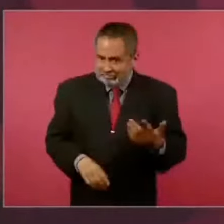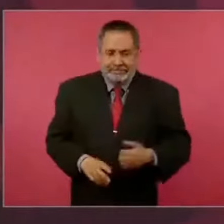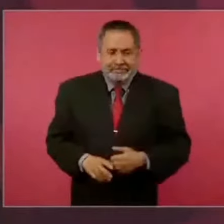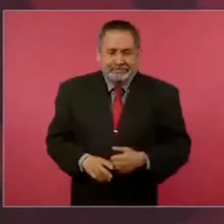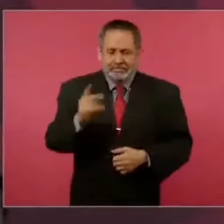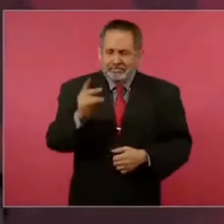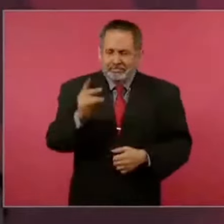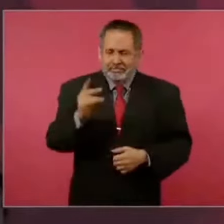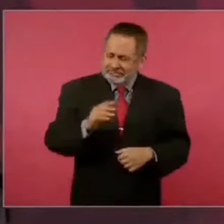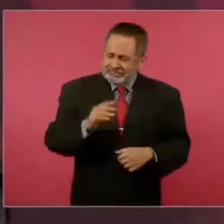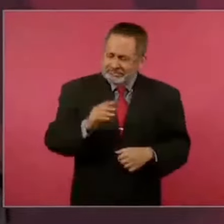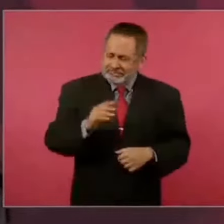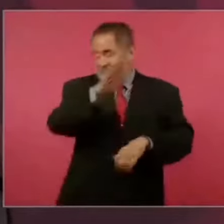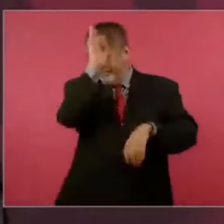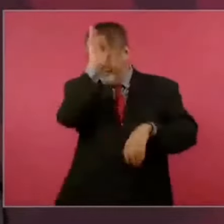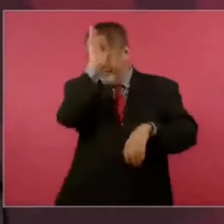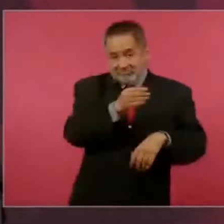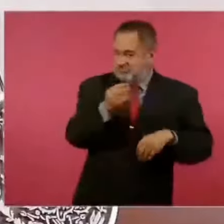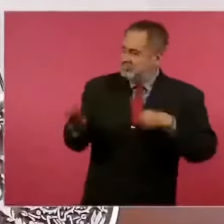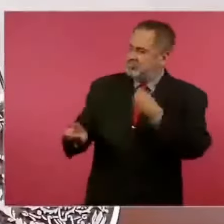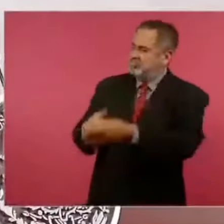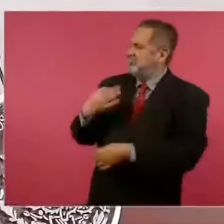pero mucho más